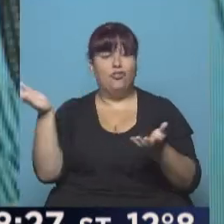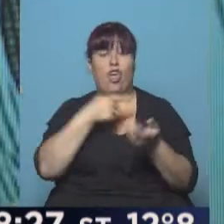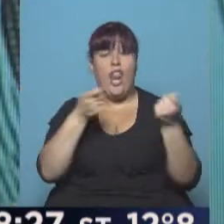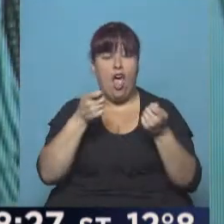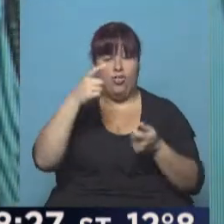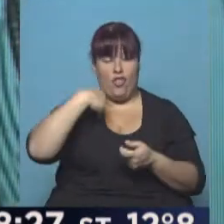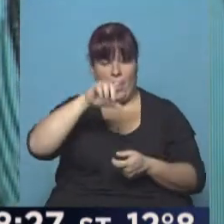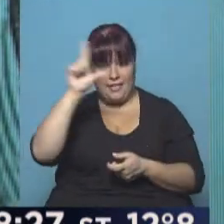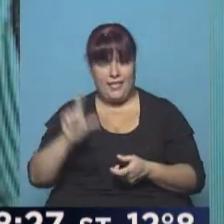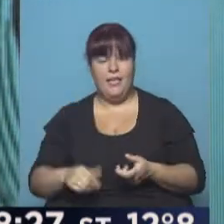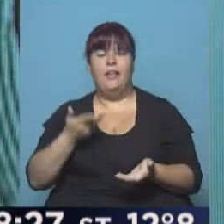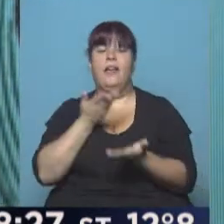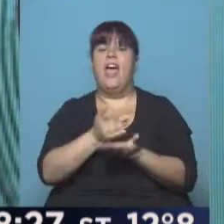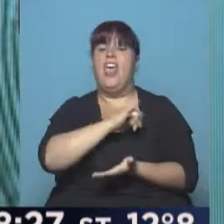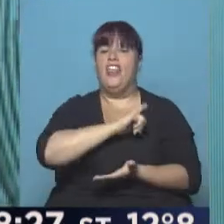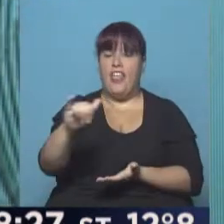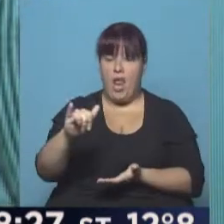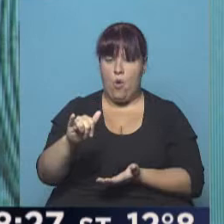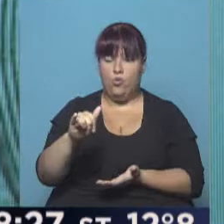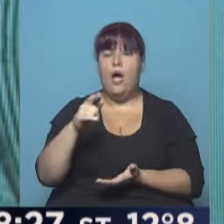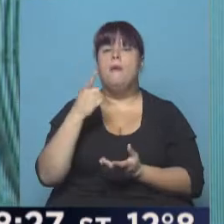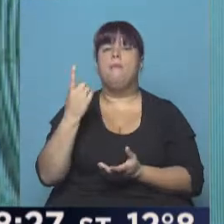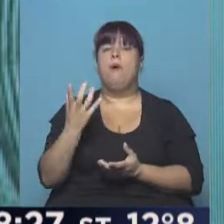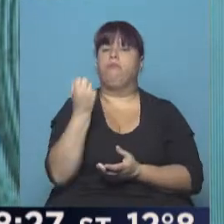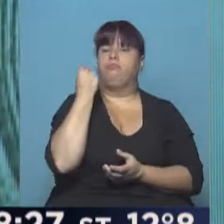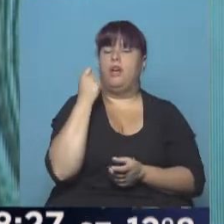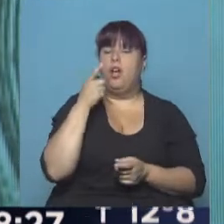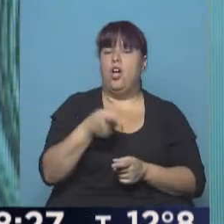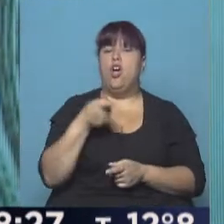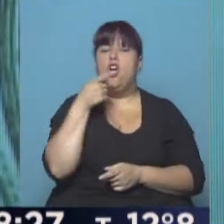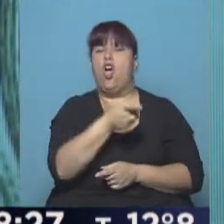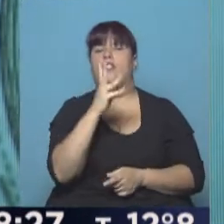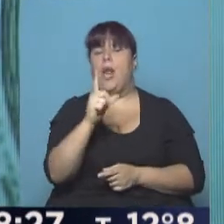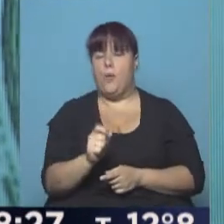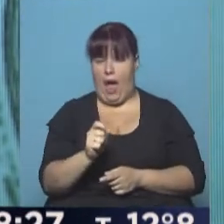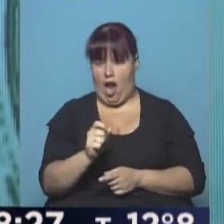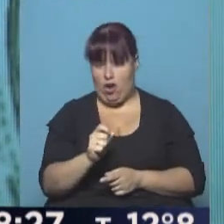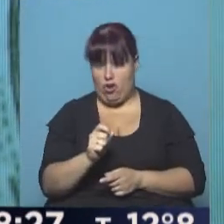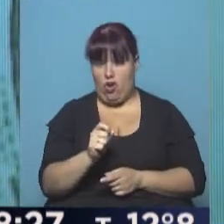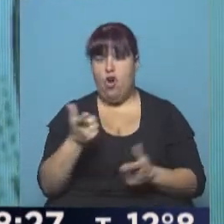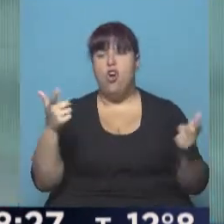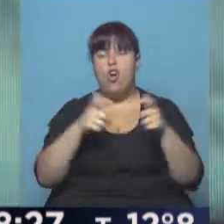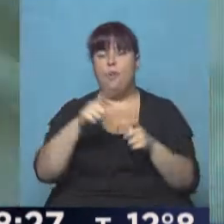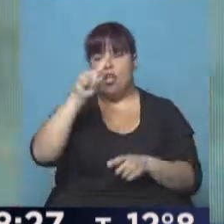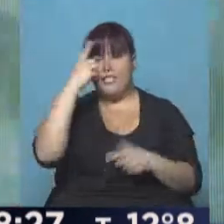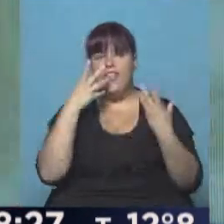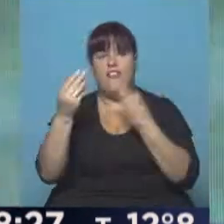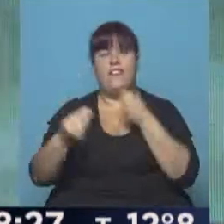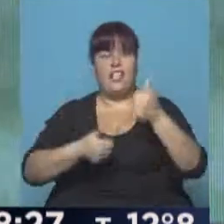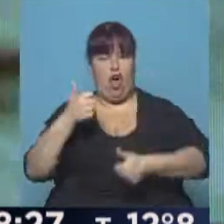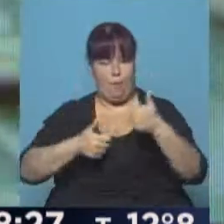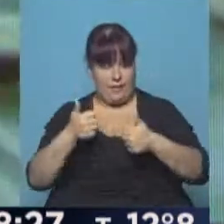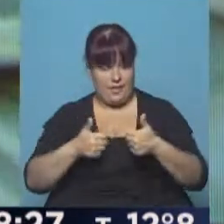país, presentó una denuncia por posición dominante contra los bancos en la Comisión Nacional de Defensa de la